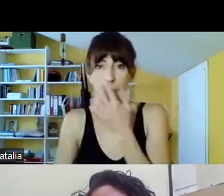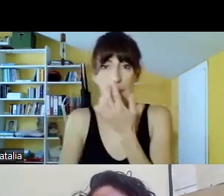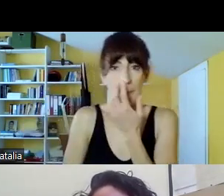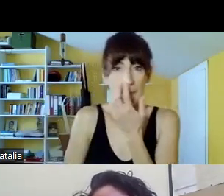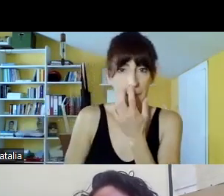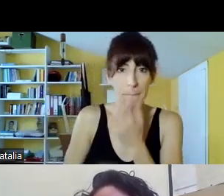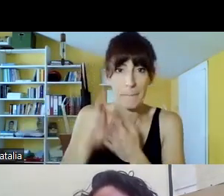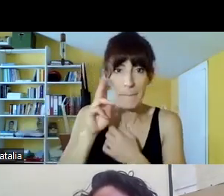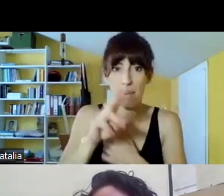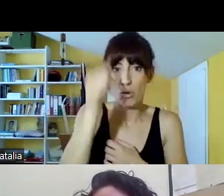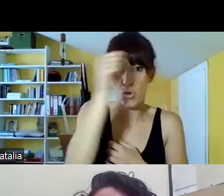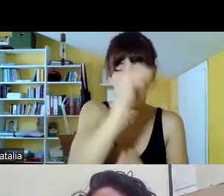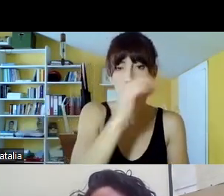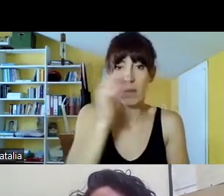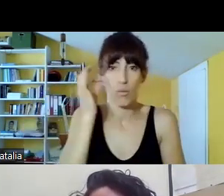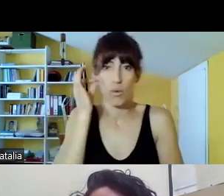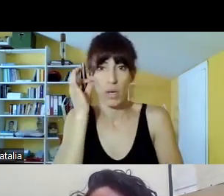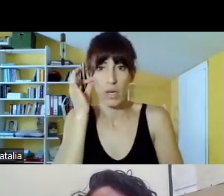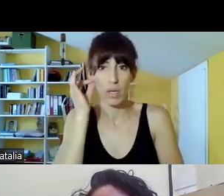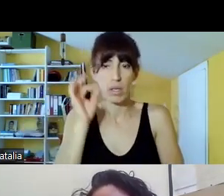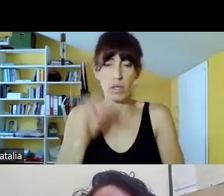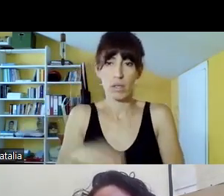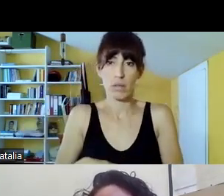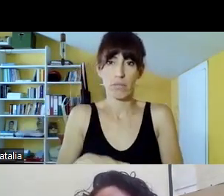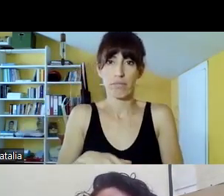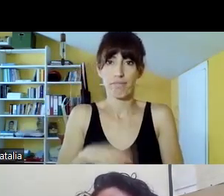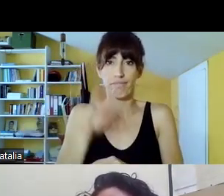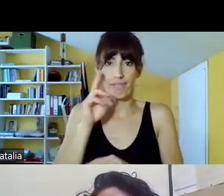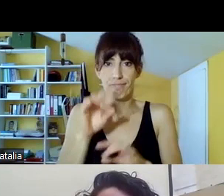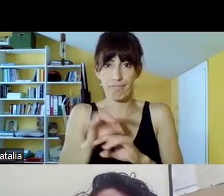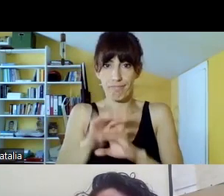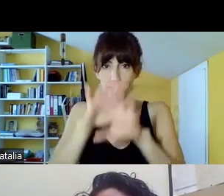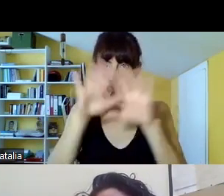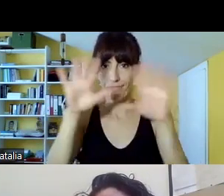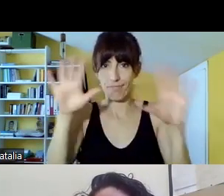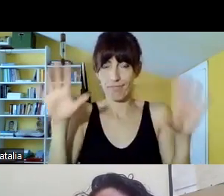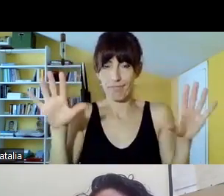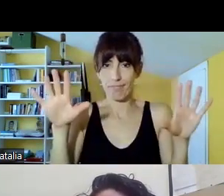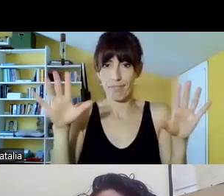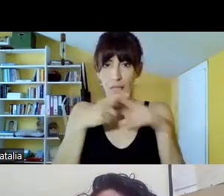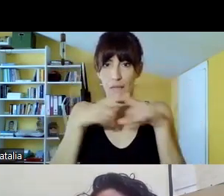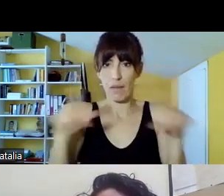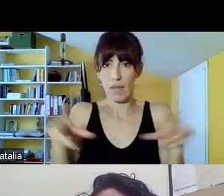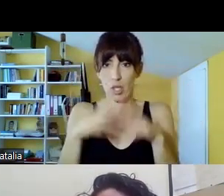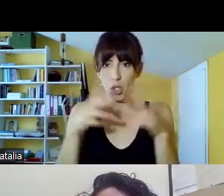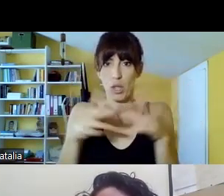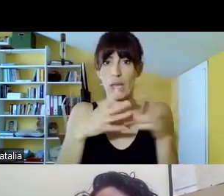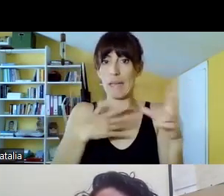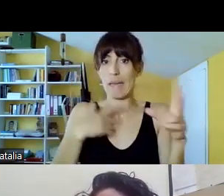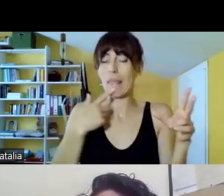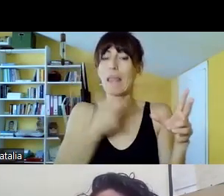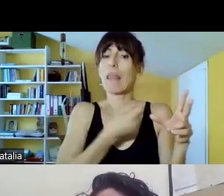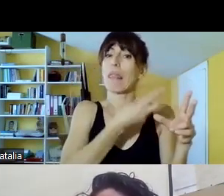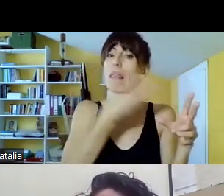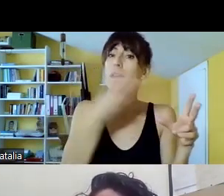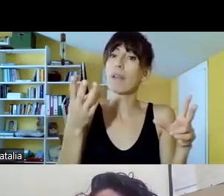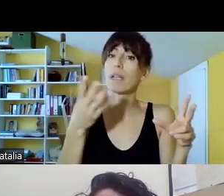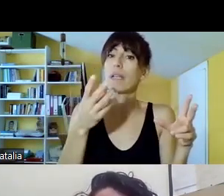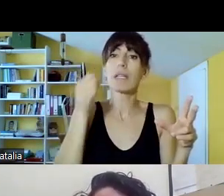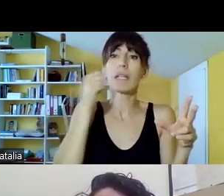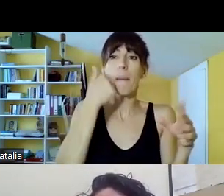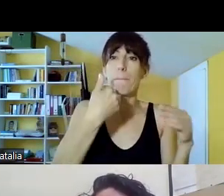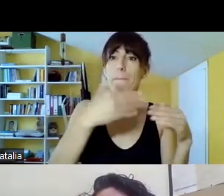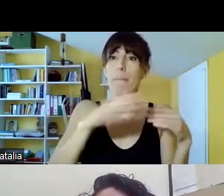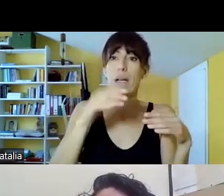como en mujeres se observa un claro gradiente social, es decir, que las cifras de mala salud mental y